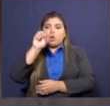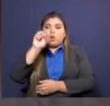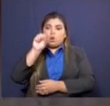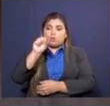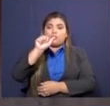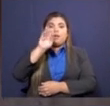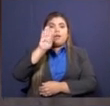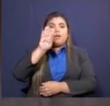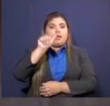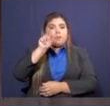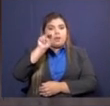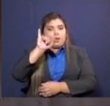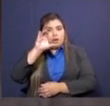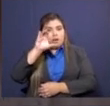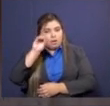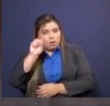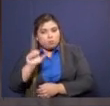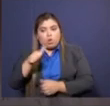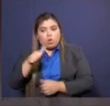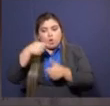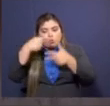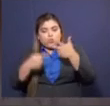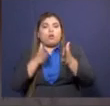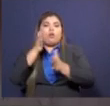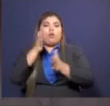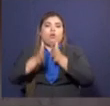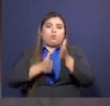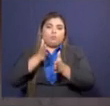Irving Saladino y Río Alejandro, entre otros.